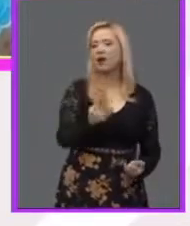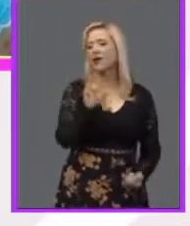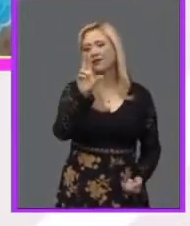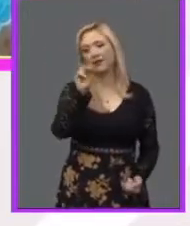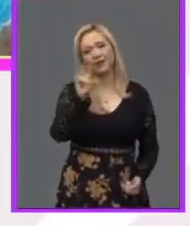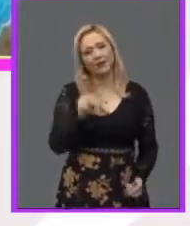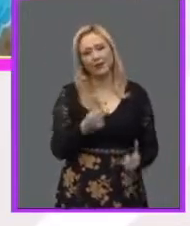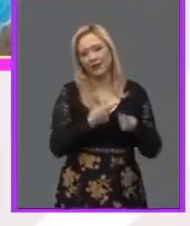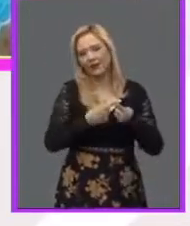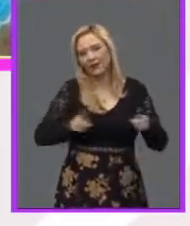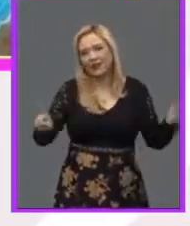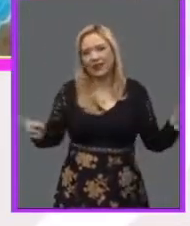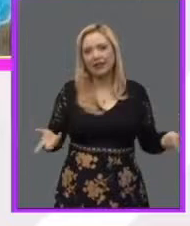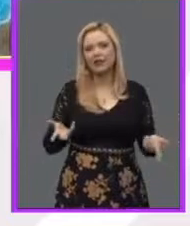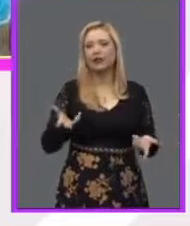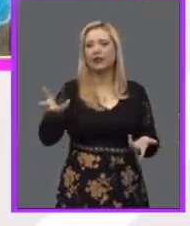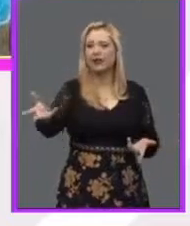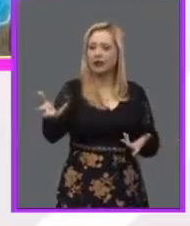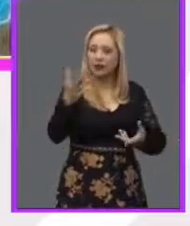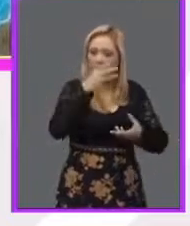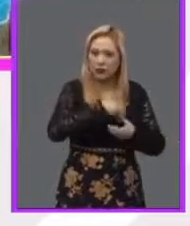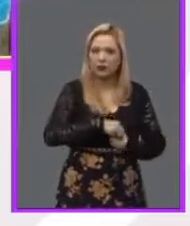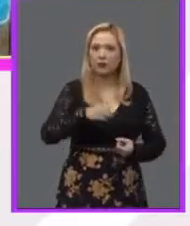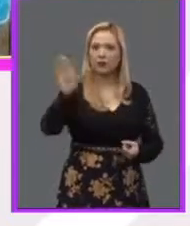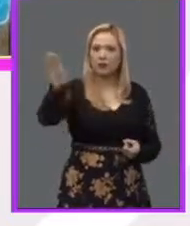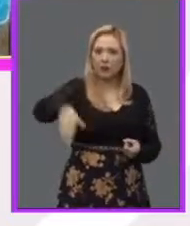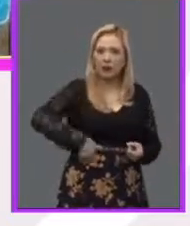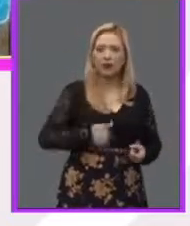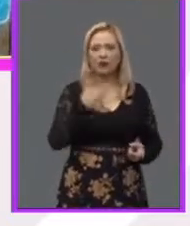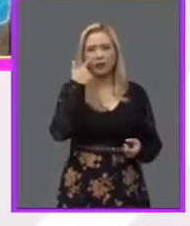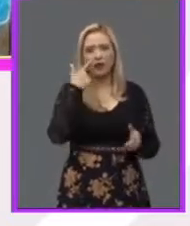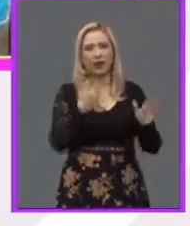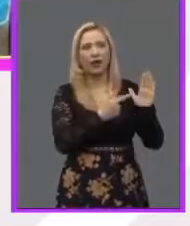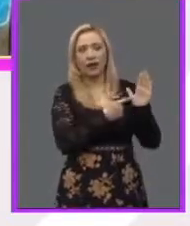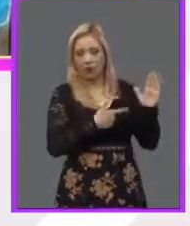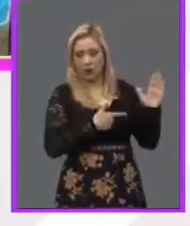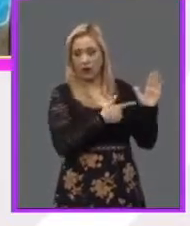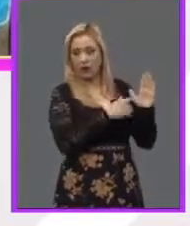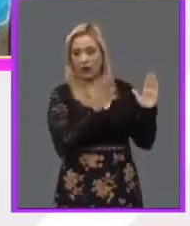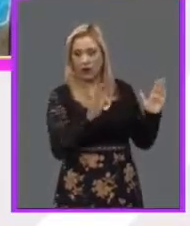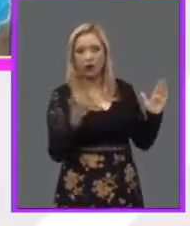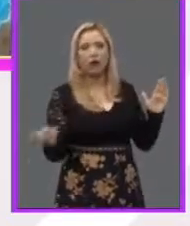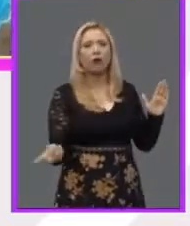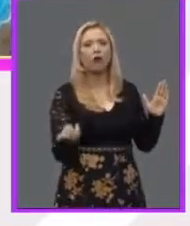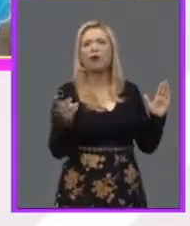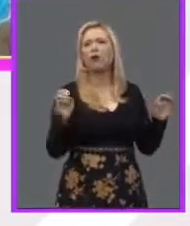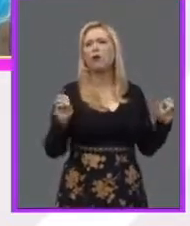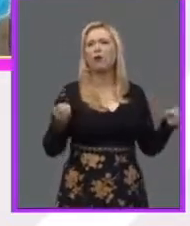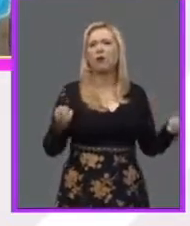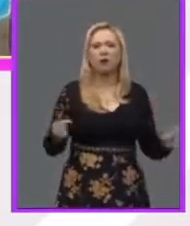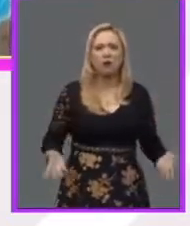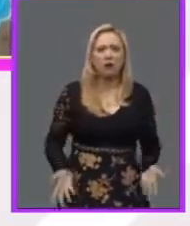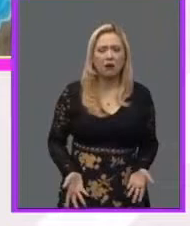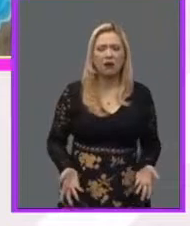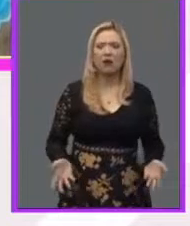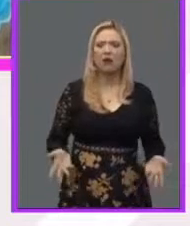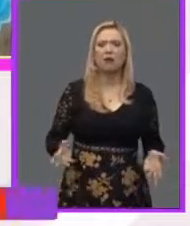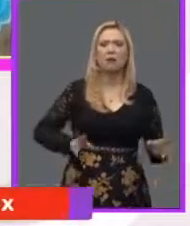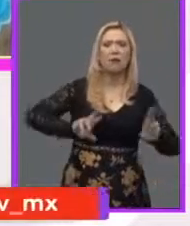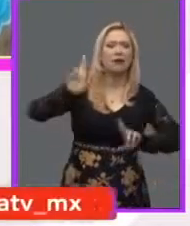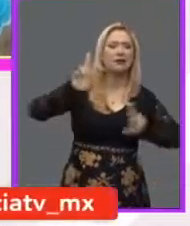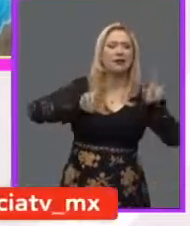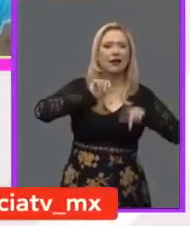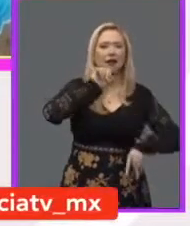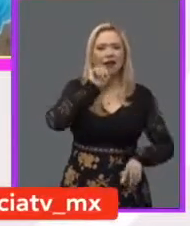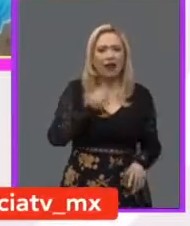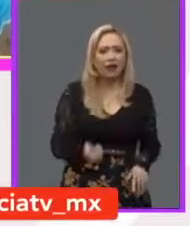les incluye en la forma en la cual van a ser representados, no hay consulta al respecto, no hay ningún tipo de participación.